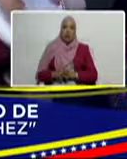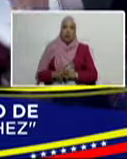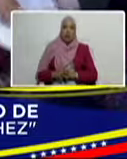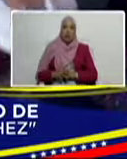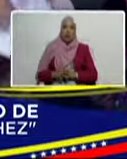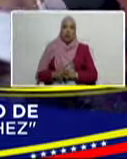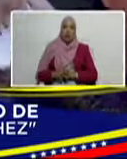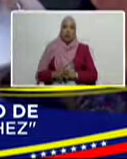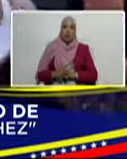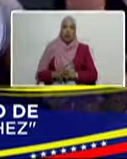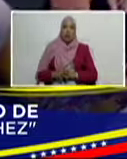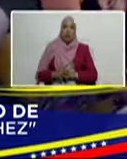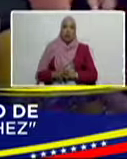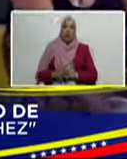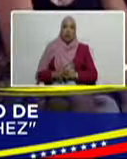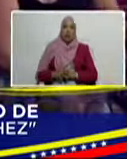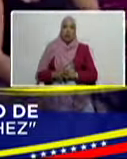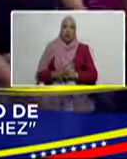tambor!